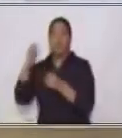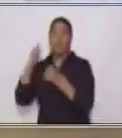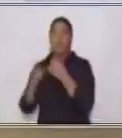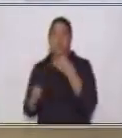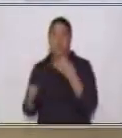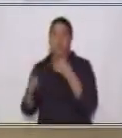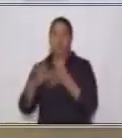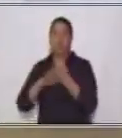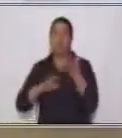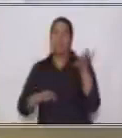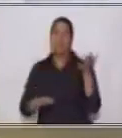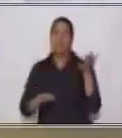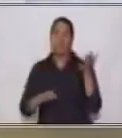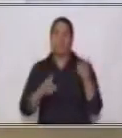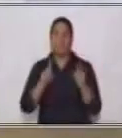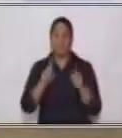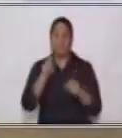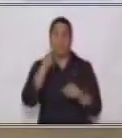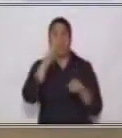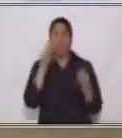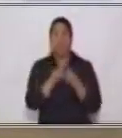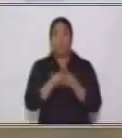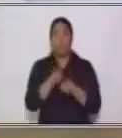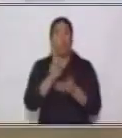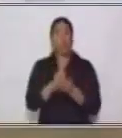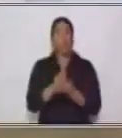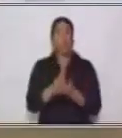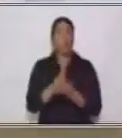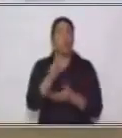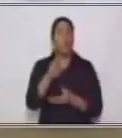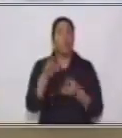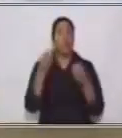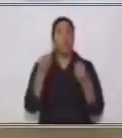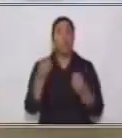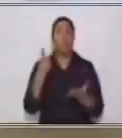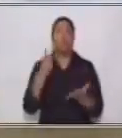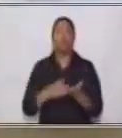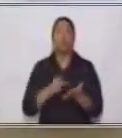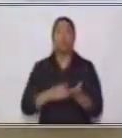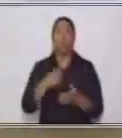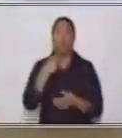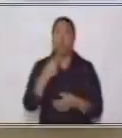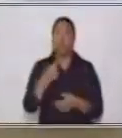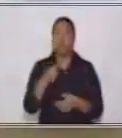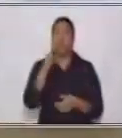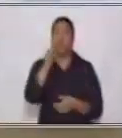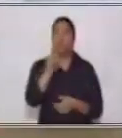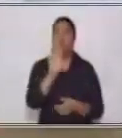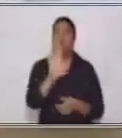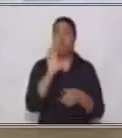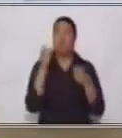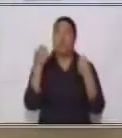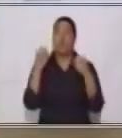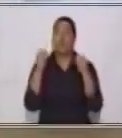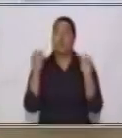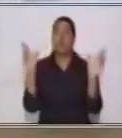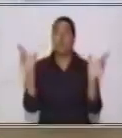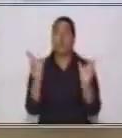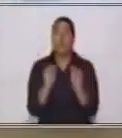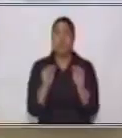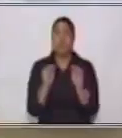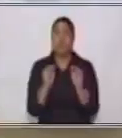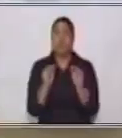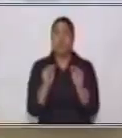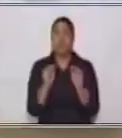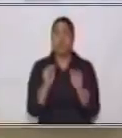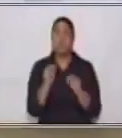una recomendación, muchas veces decimos, haz un breve resumen. Este término está mal, debe